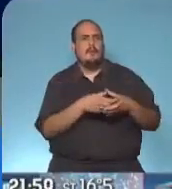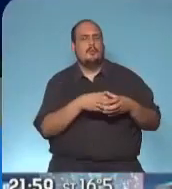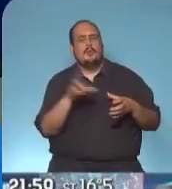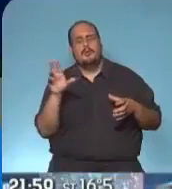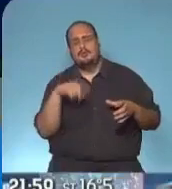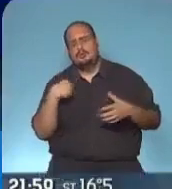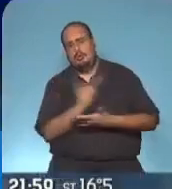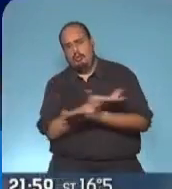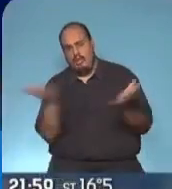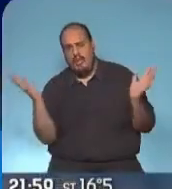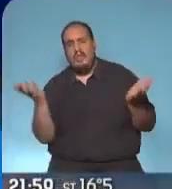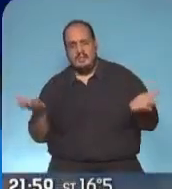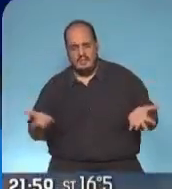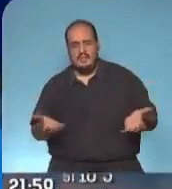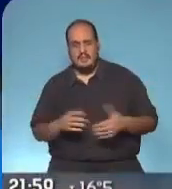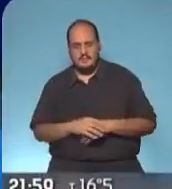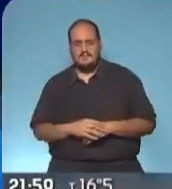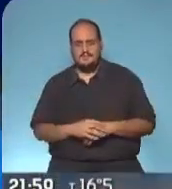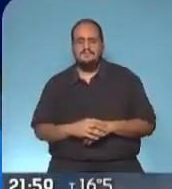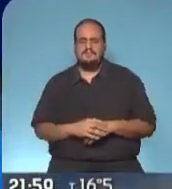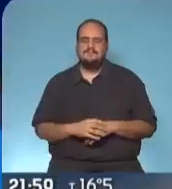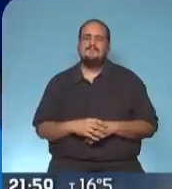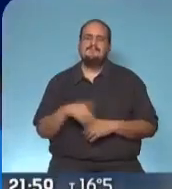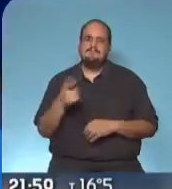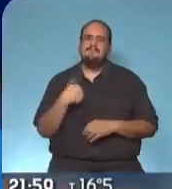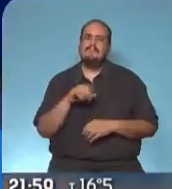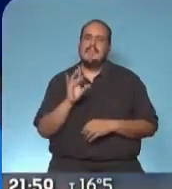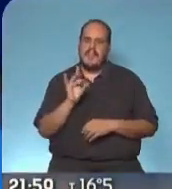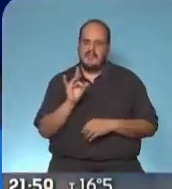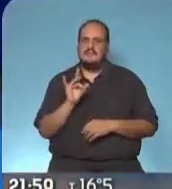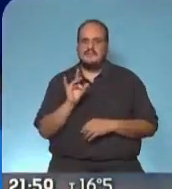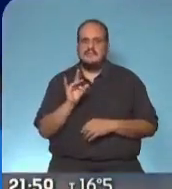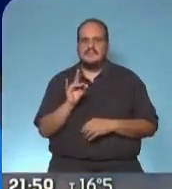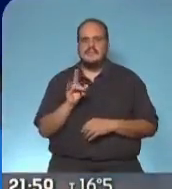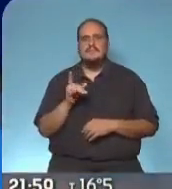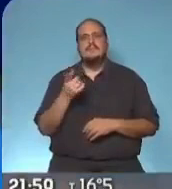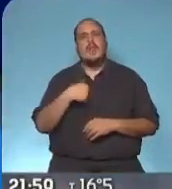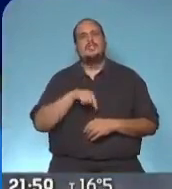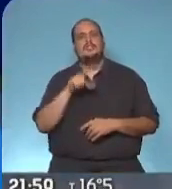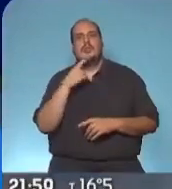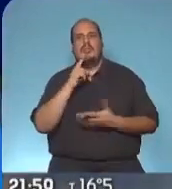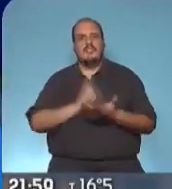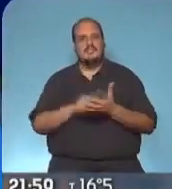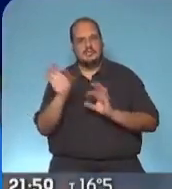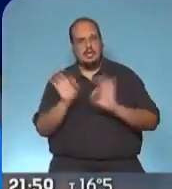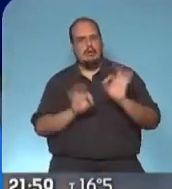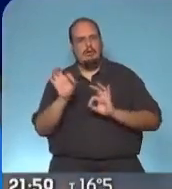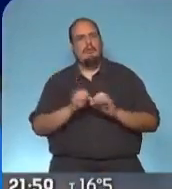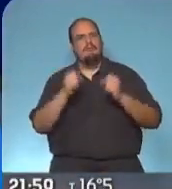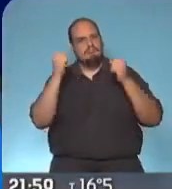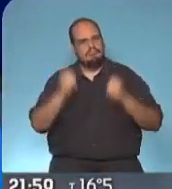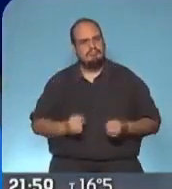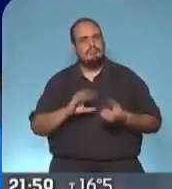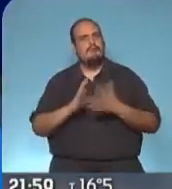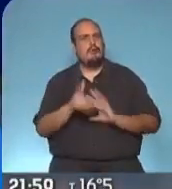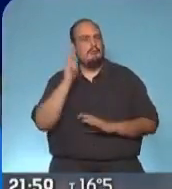sociedad, es difícil, la verdad, pero se están extremando las medidas para tratar de llegar, y